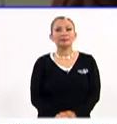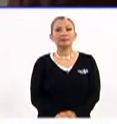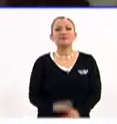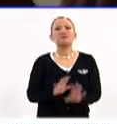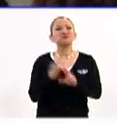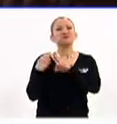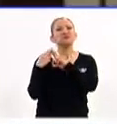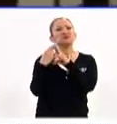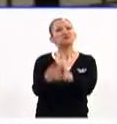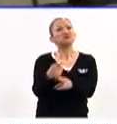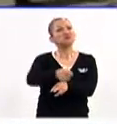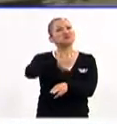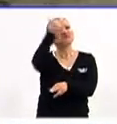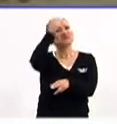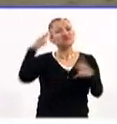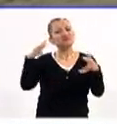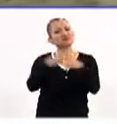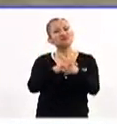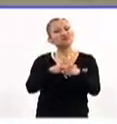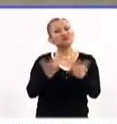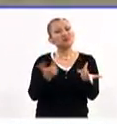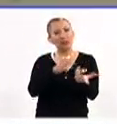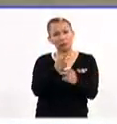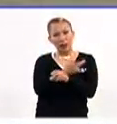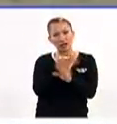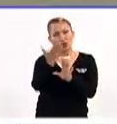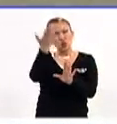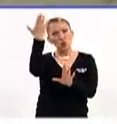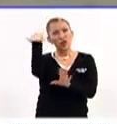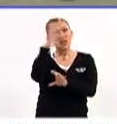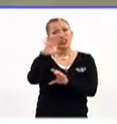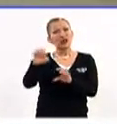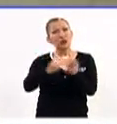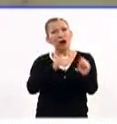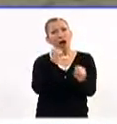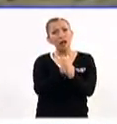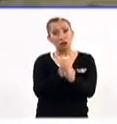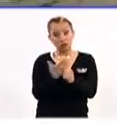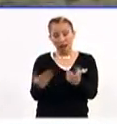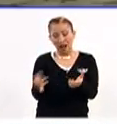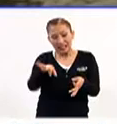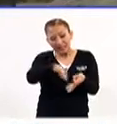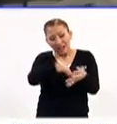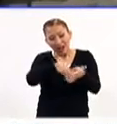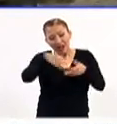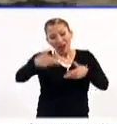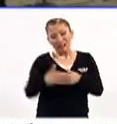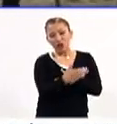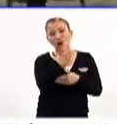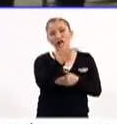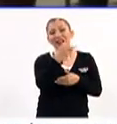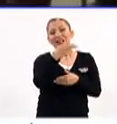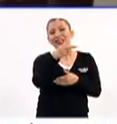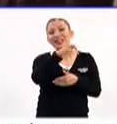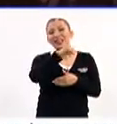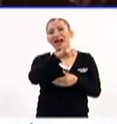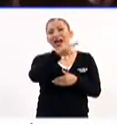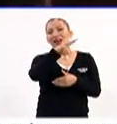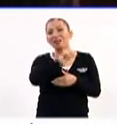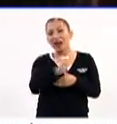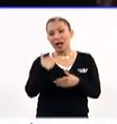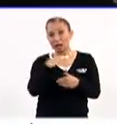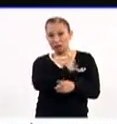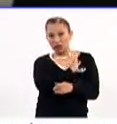¿Por qué conmemoramos este primer enfrentamiento armado que sucedió hace 500 años a orillas del hoy río Grijalva entre